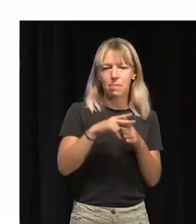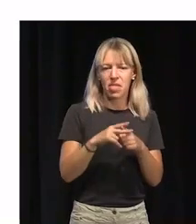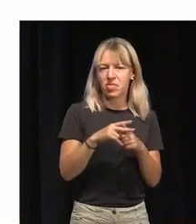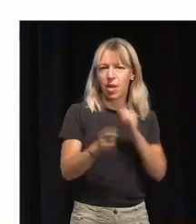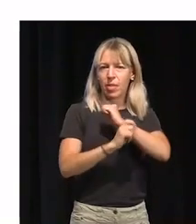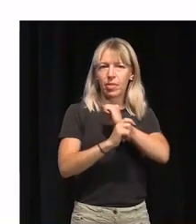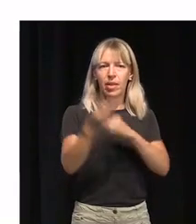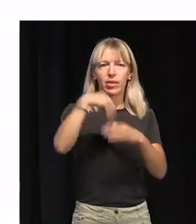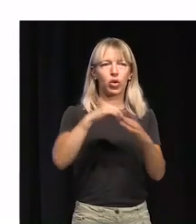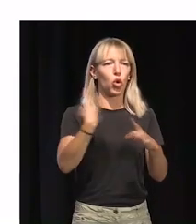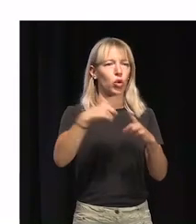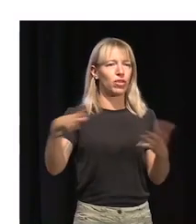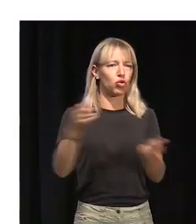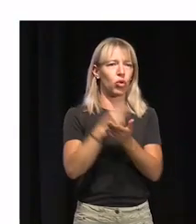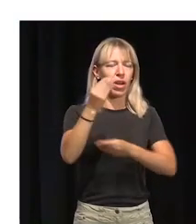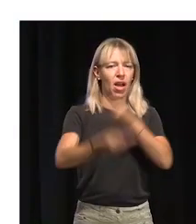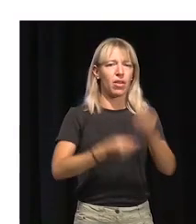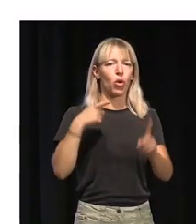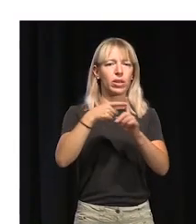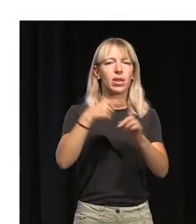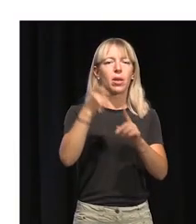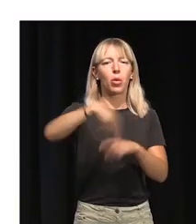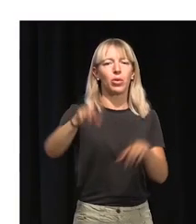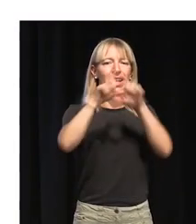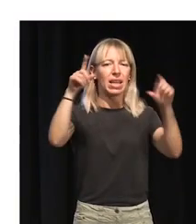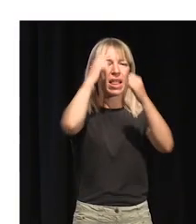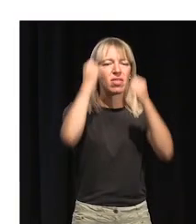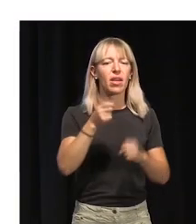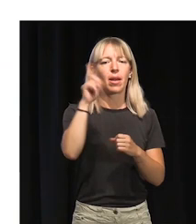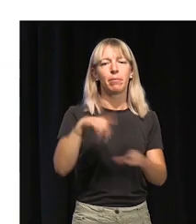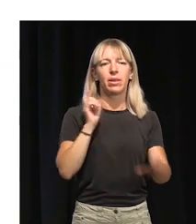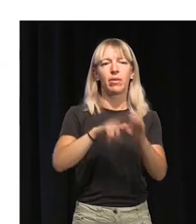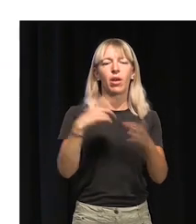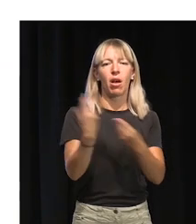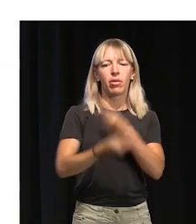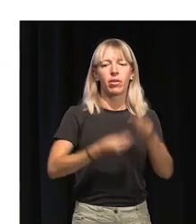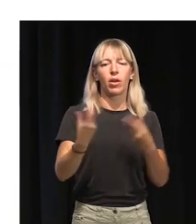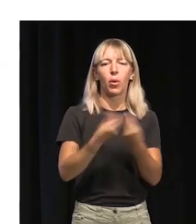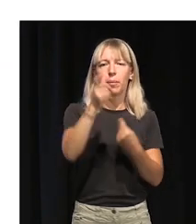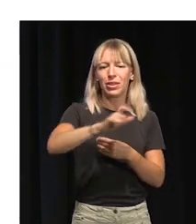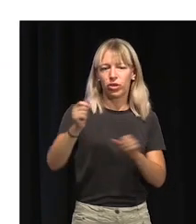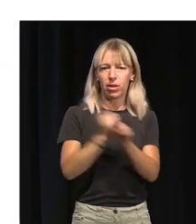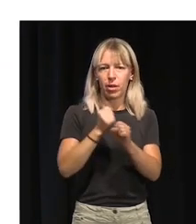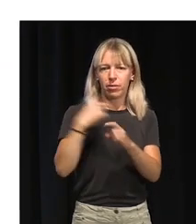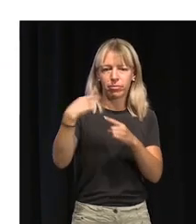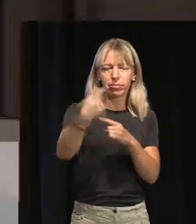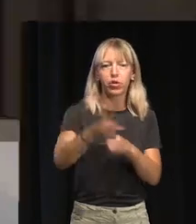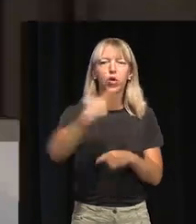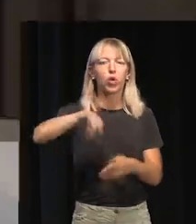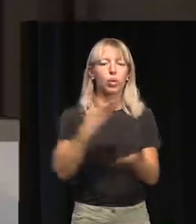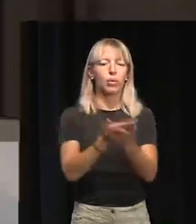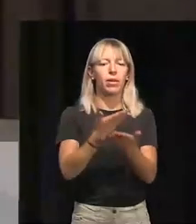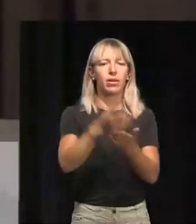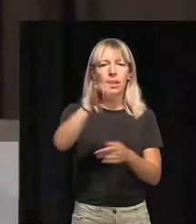dentro de todo lo que hacíais, dentro de los fines de vuestras entidades y de las intervenciones que hacíais con las personas con las que trabajabais. Os pedimos,